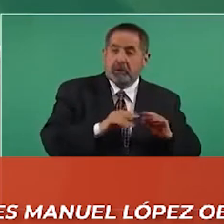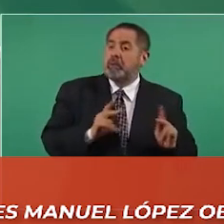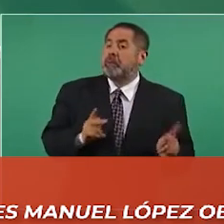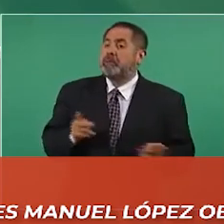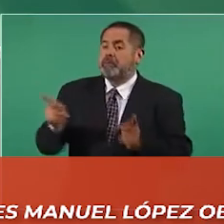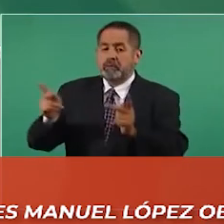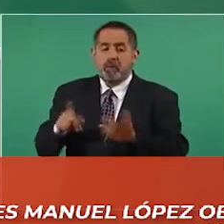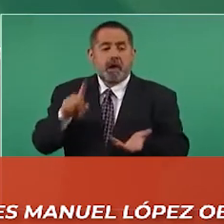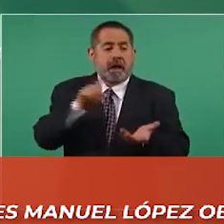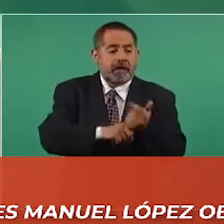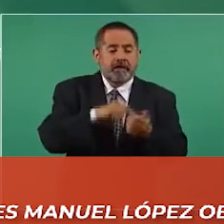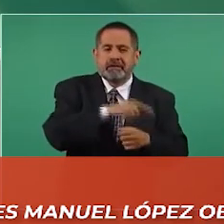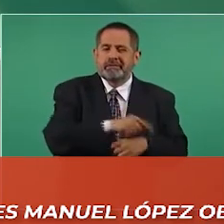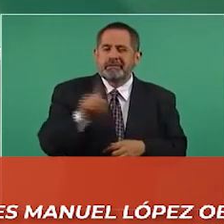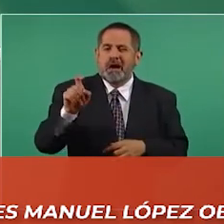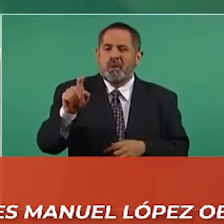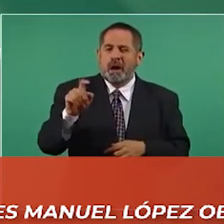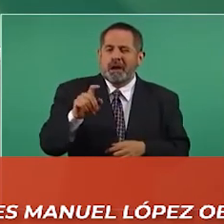o agua destilada, ¿sí?